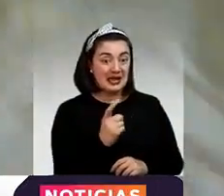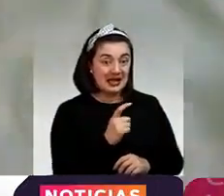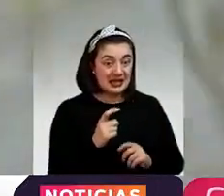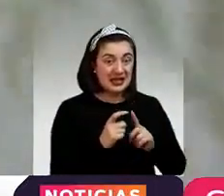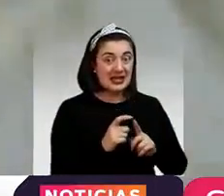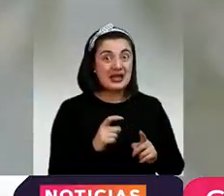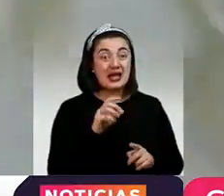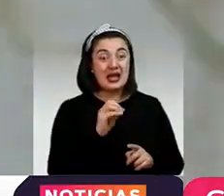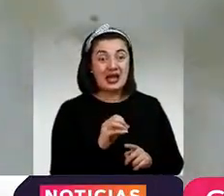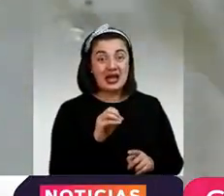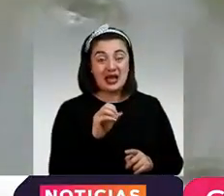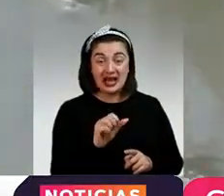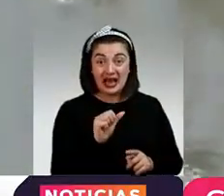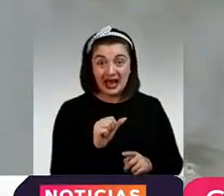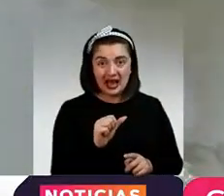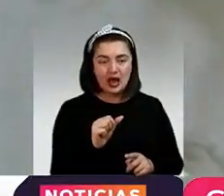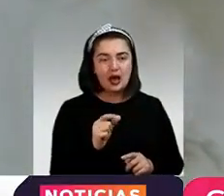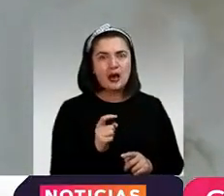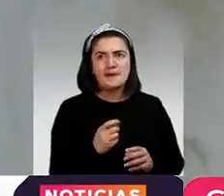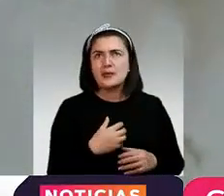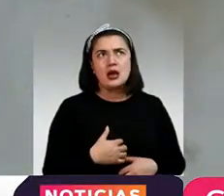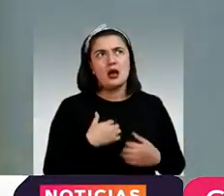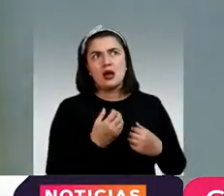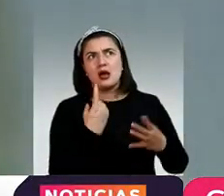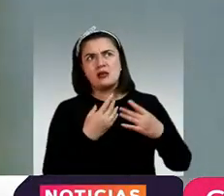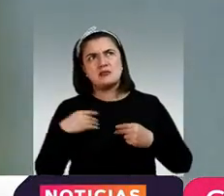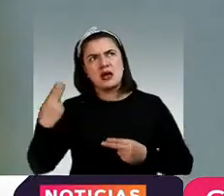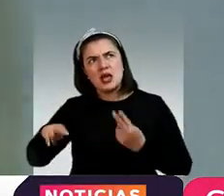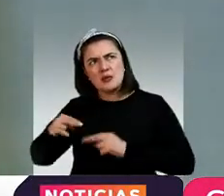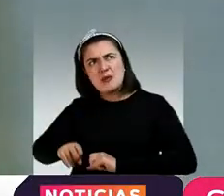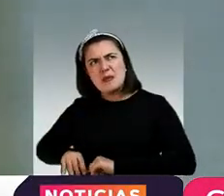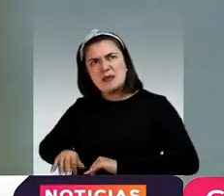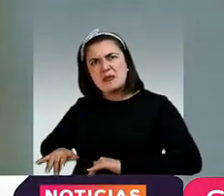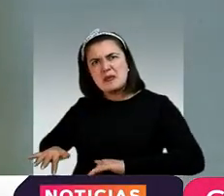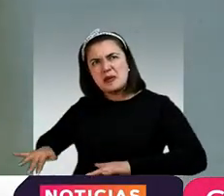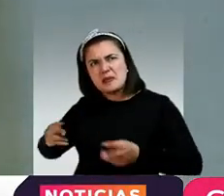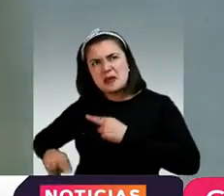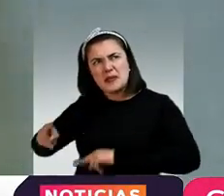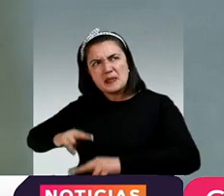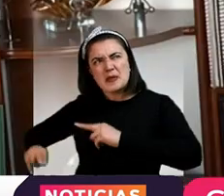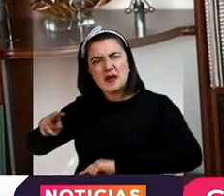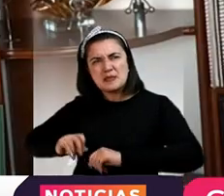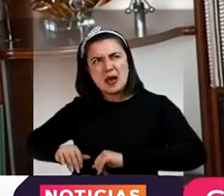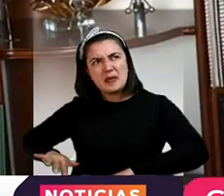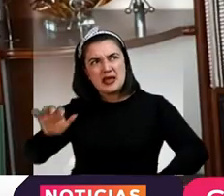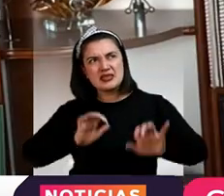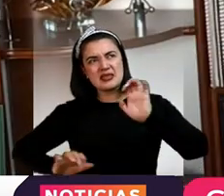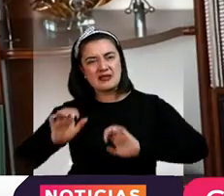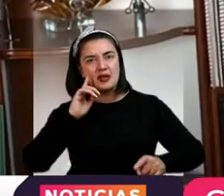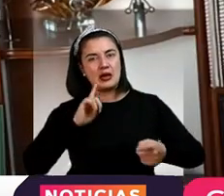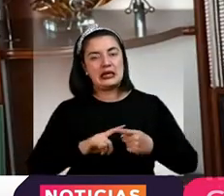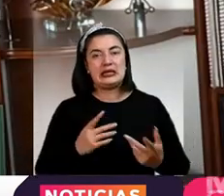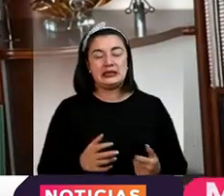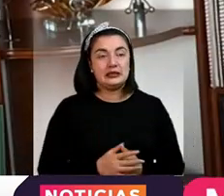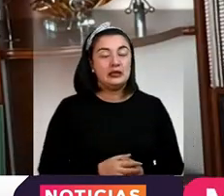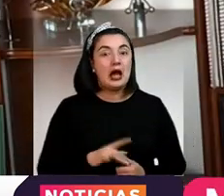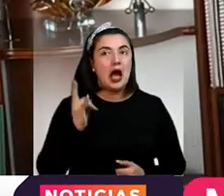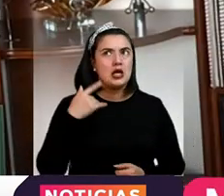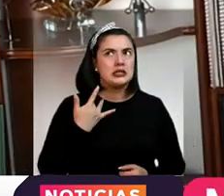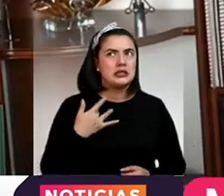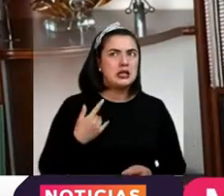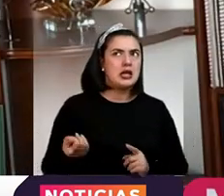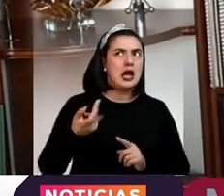puede empezar a poner huevos indiscriminadamente para reproducirse y defenderse cuando detectan algún tipo de